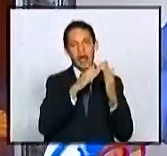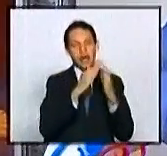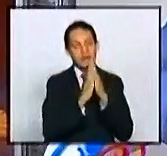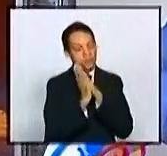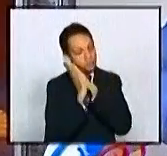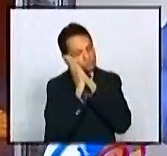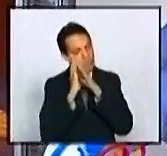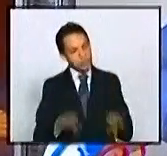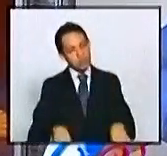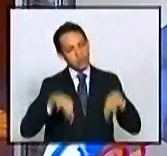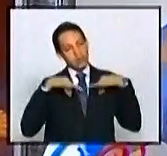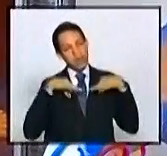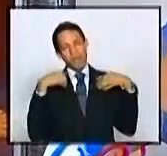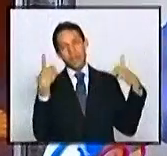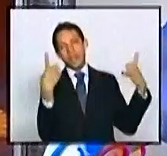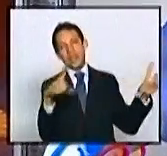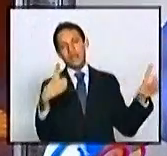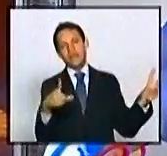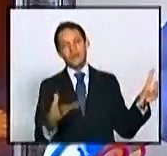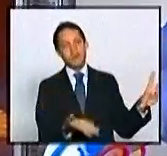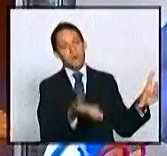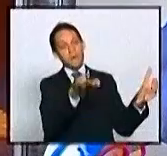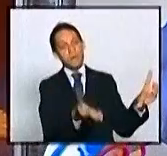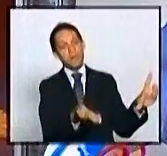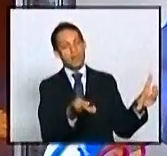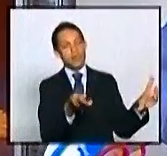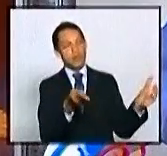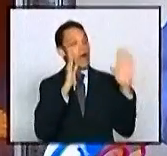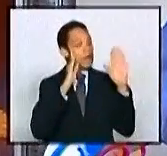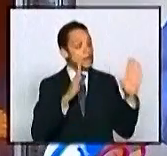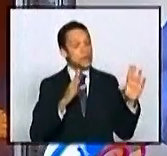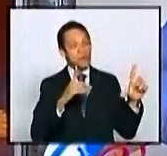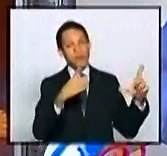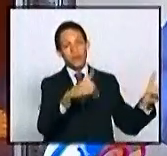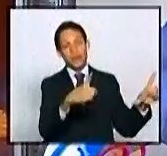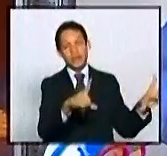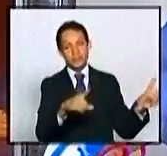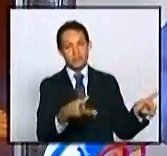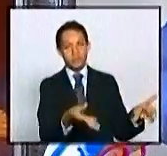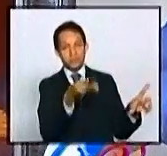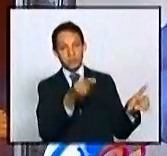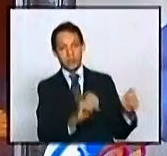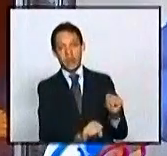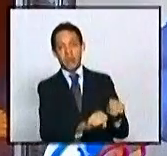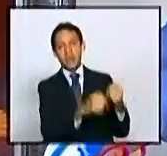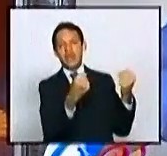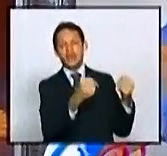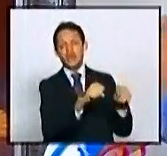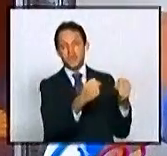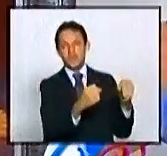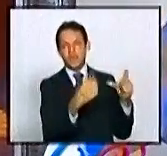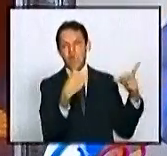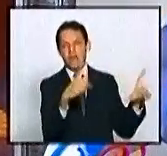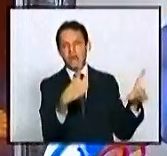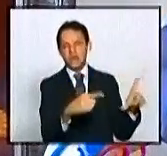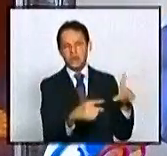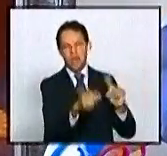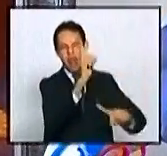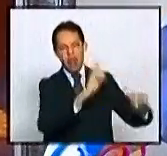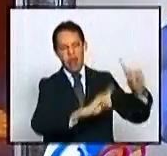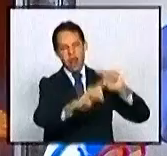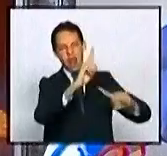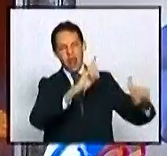buscar el televisor. Siempre somos buscando sofismas de distracción. ¿Qué daño nos está haciendo el televisión? Además, por lo que decía